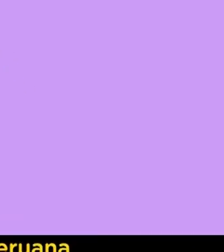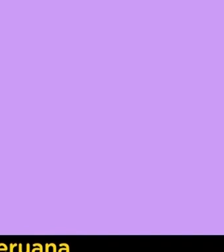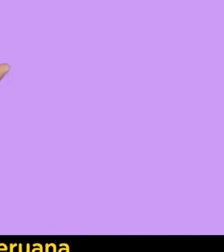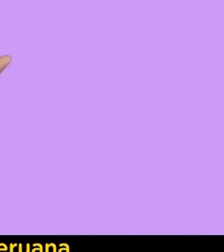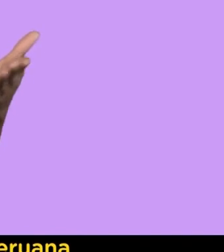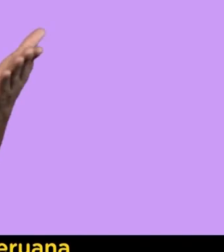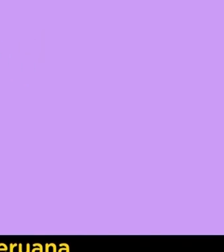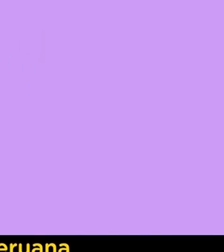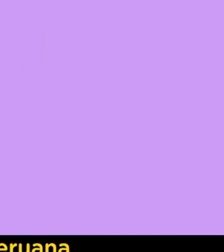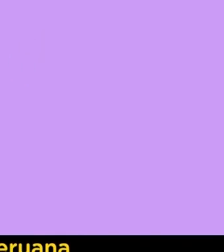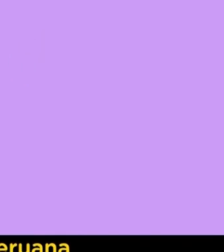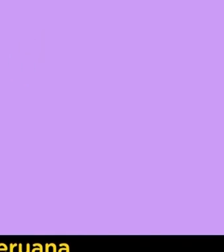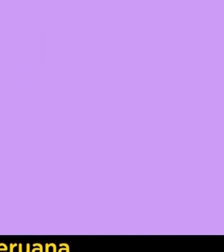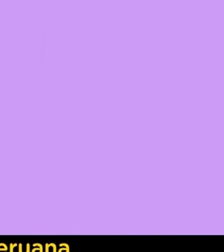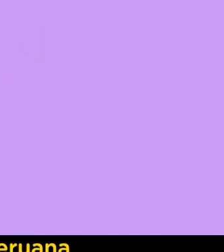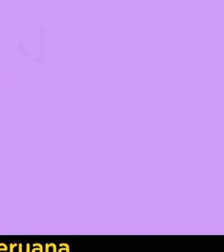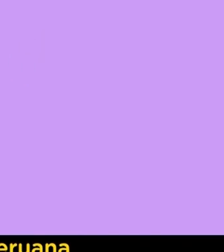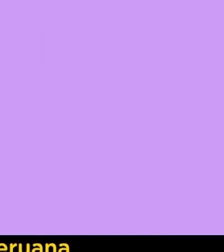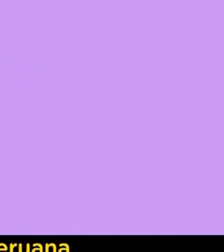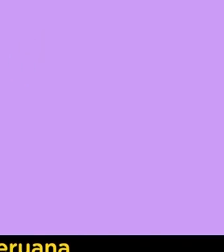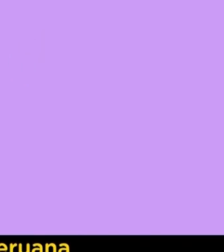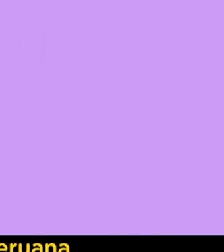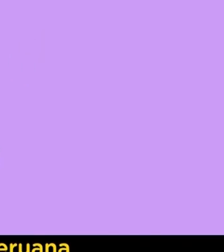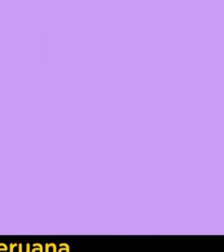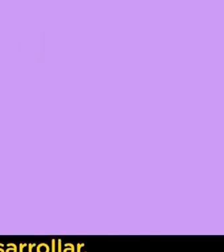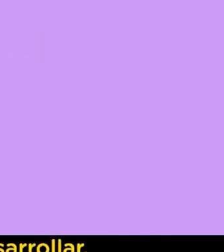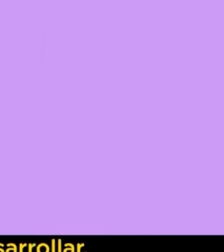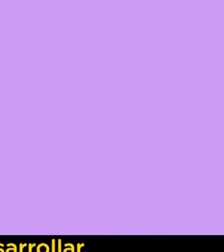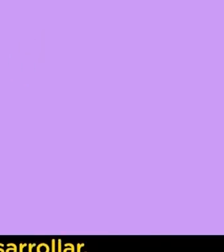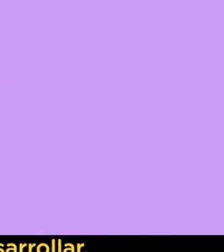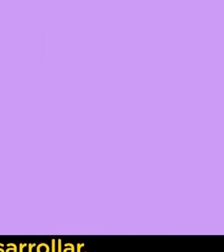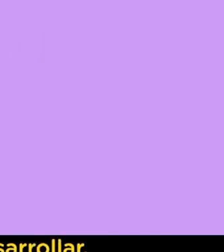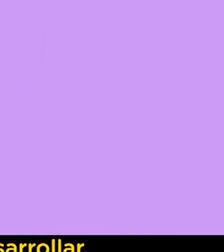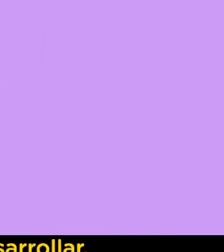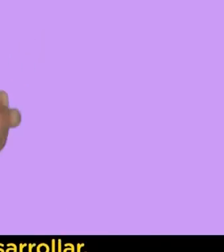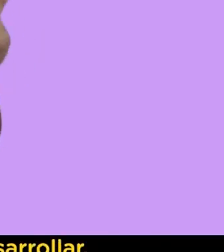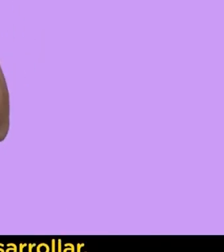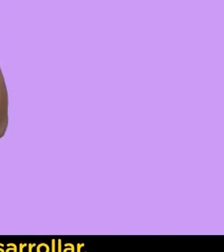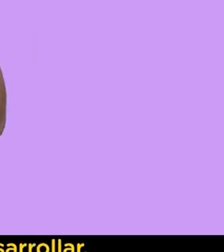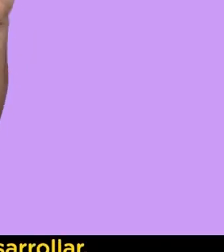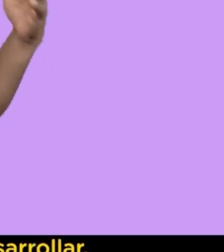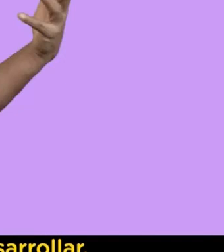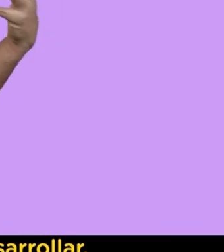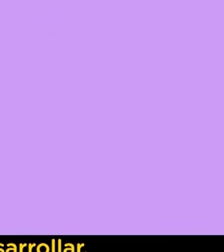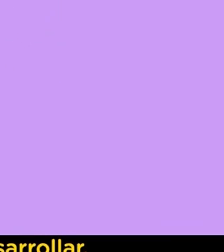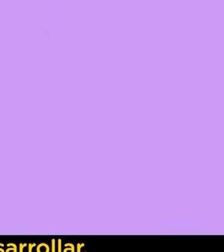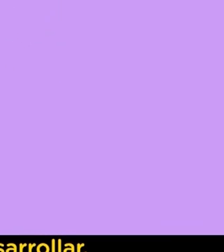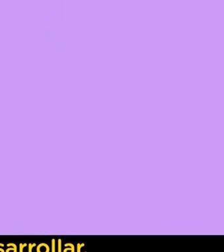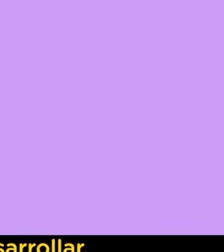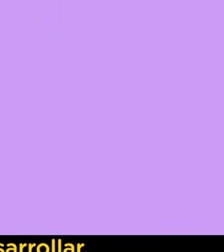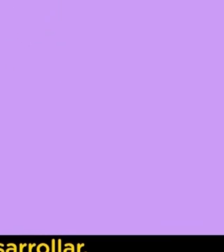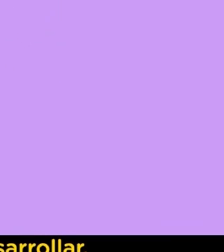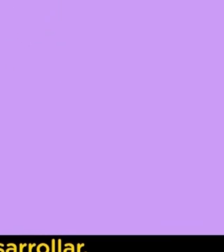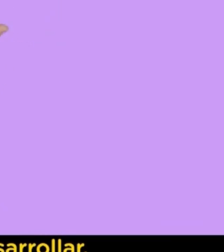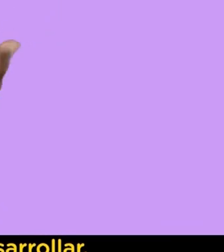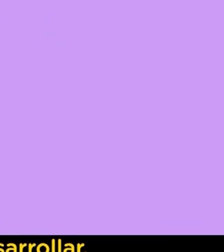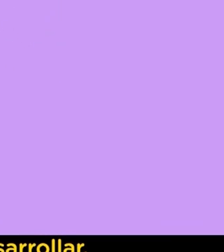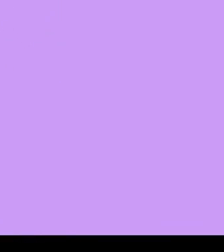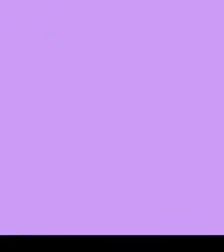enseñarles nuevas palabras en lengua de señas peruana sobre la actividad que acabamos de desarrollar.